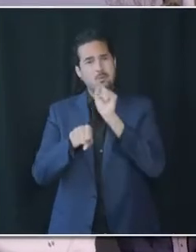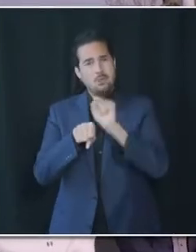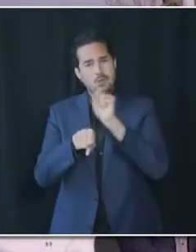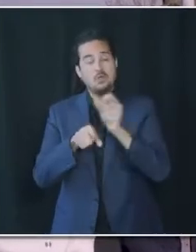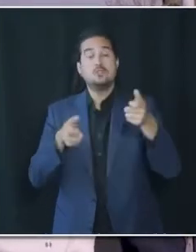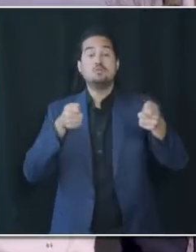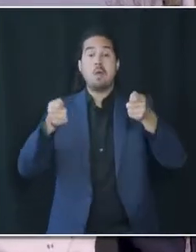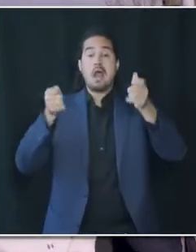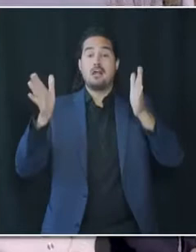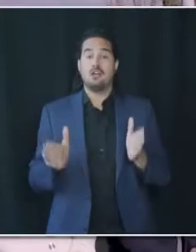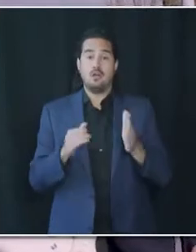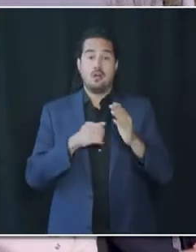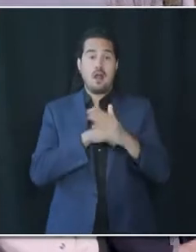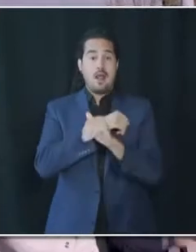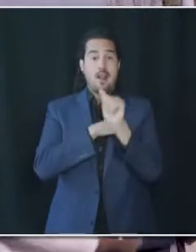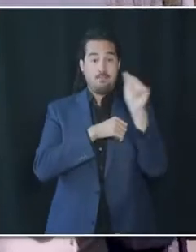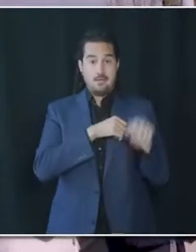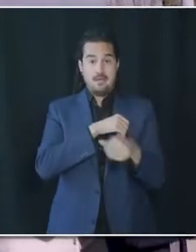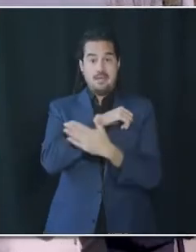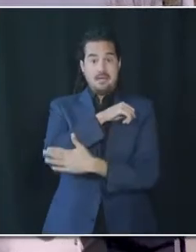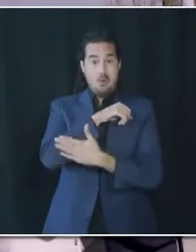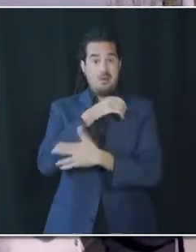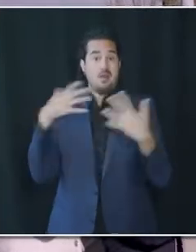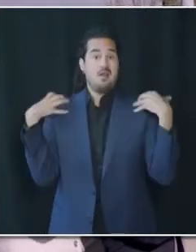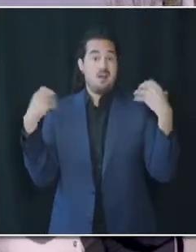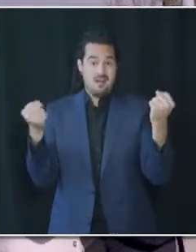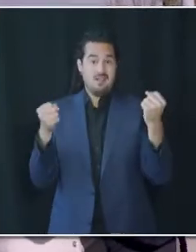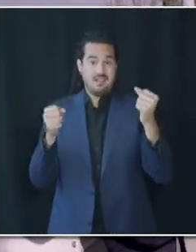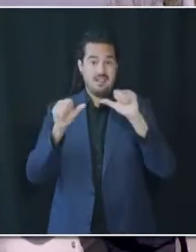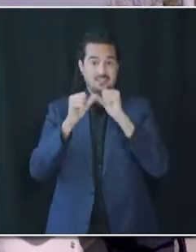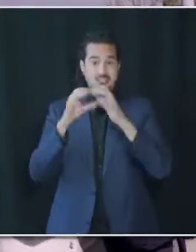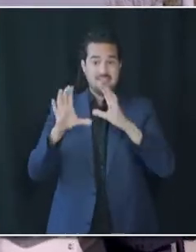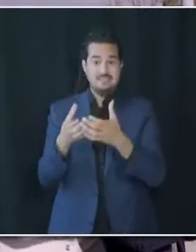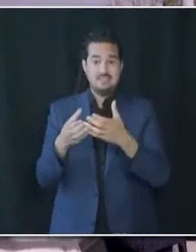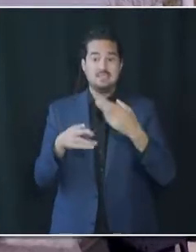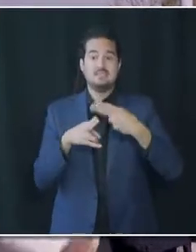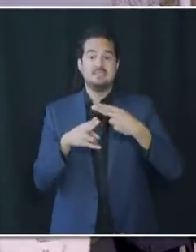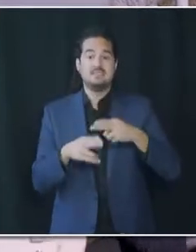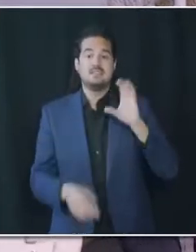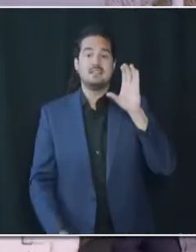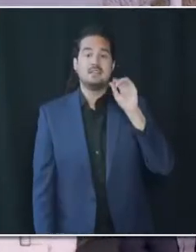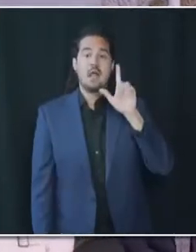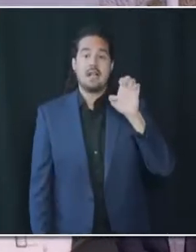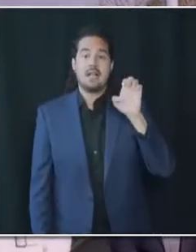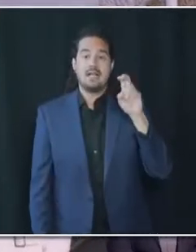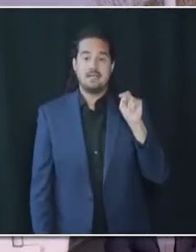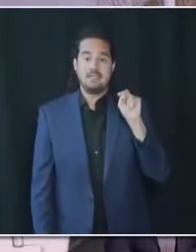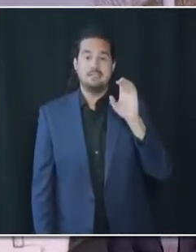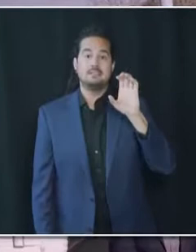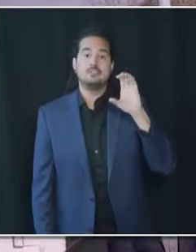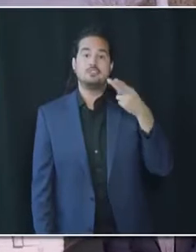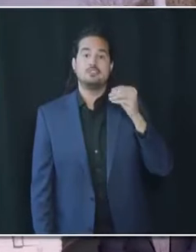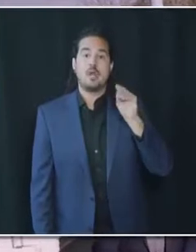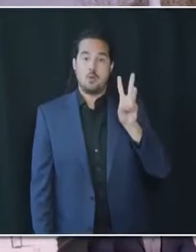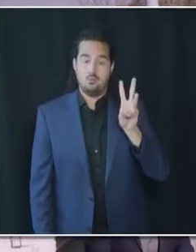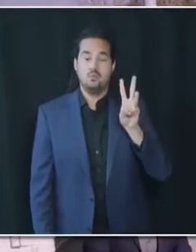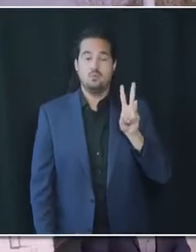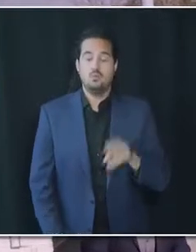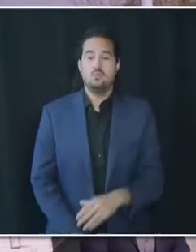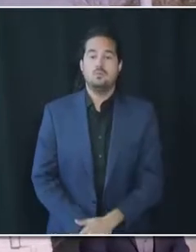de la agencia de salud del condado de alameda colin show a